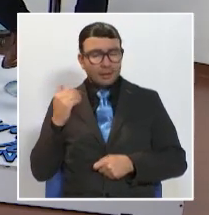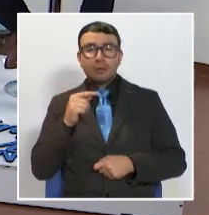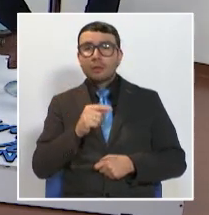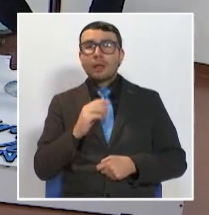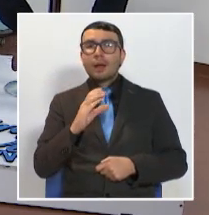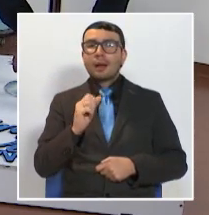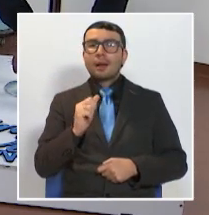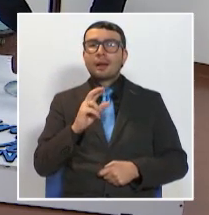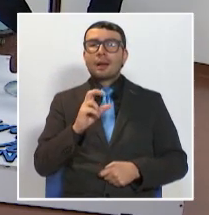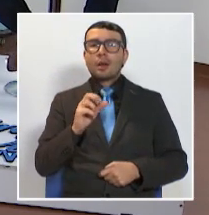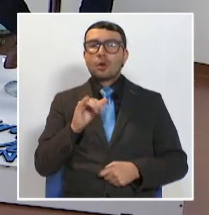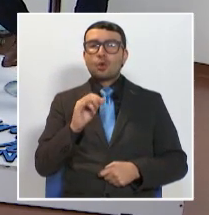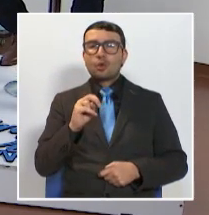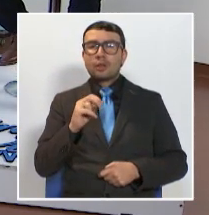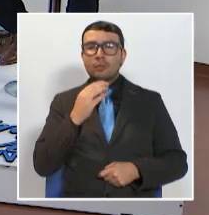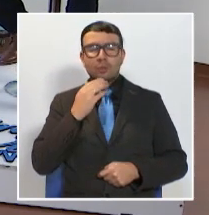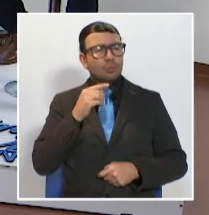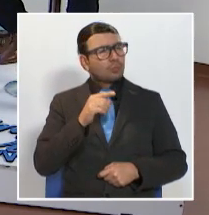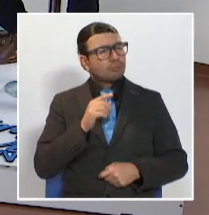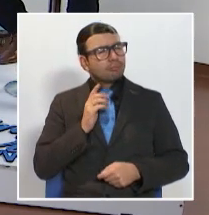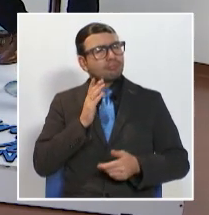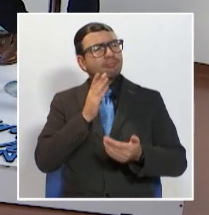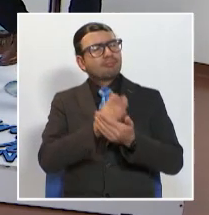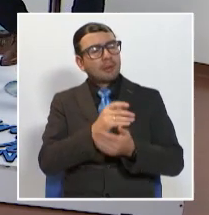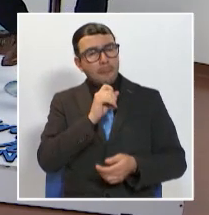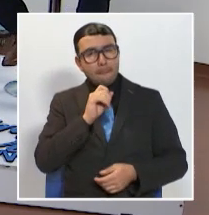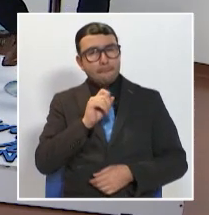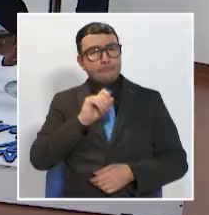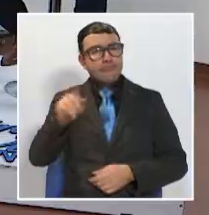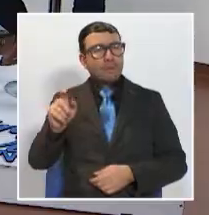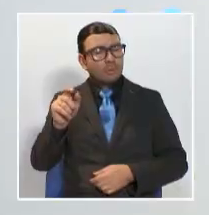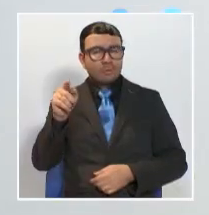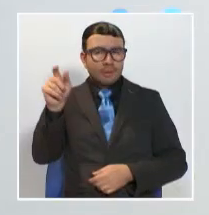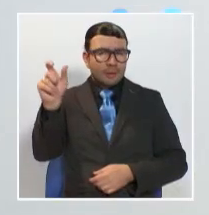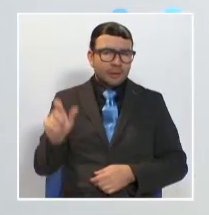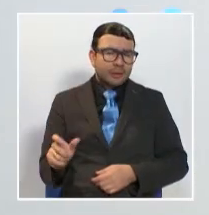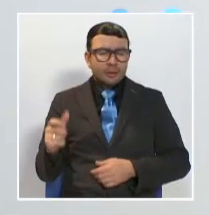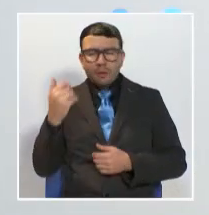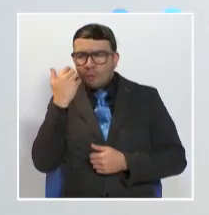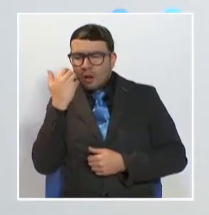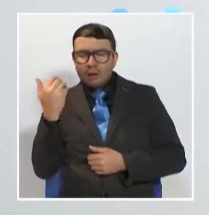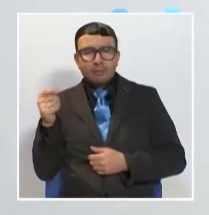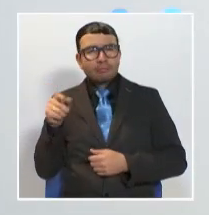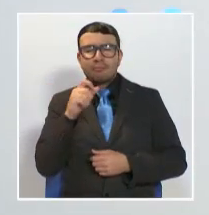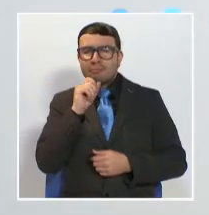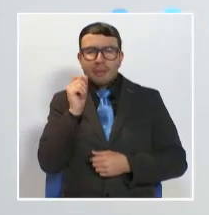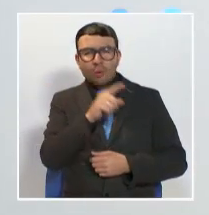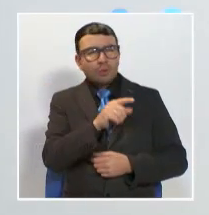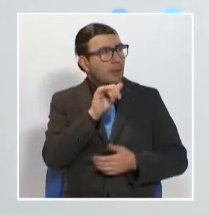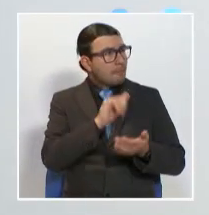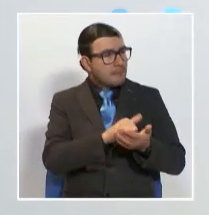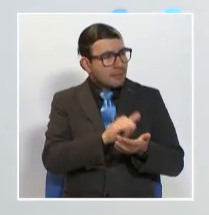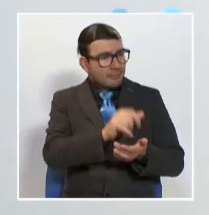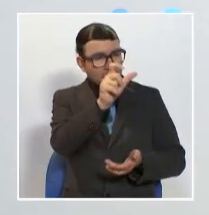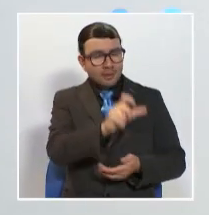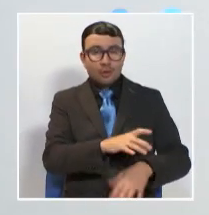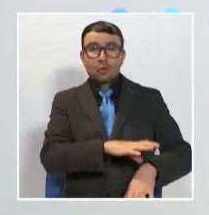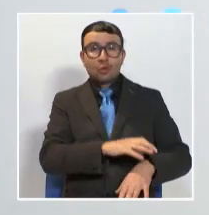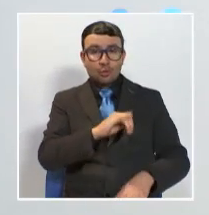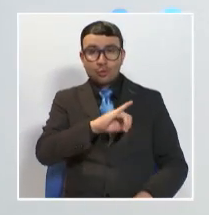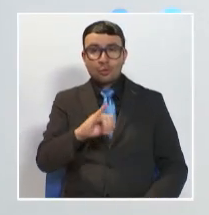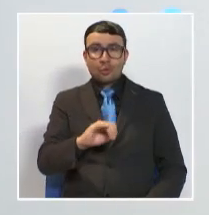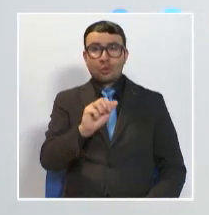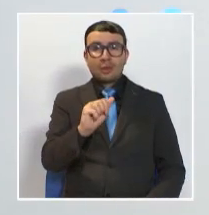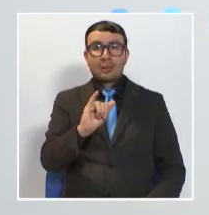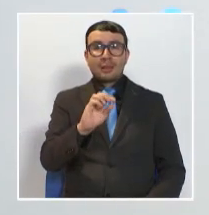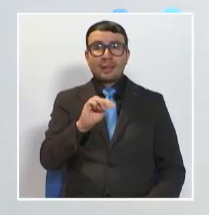una dermatóloga, y usted le hacía una pregunta a ella en la consulta y quiero que se la haga al doctor Jaime, porque yo creo que es lo que más también